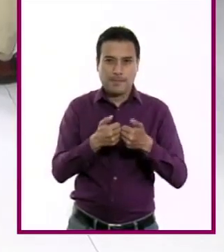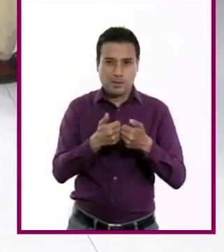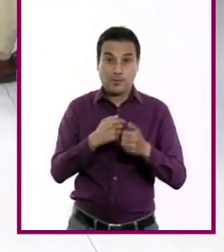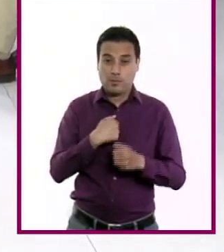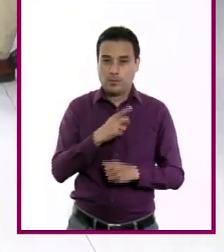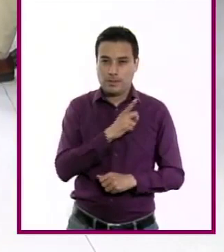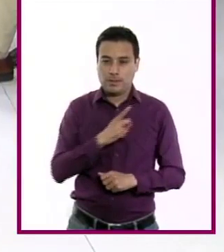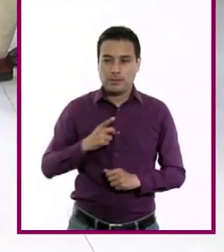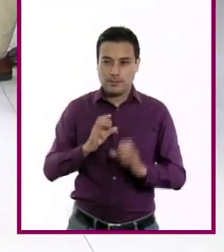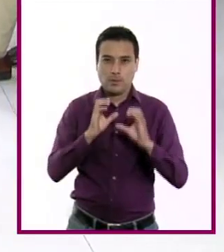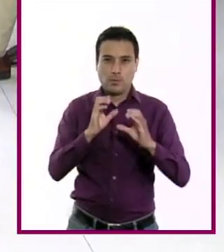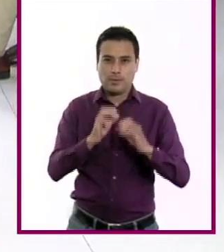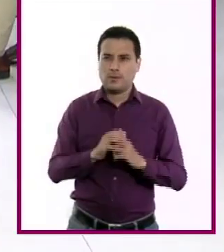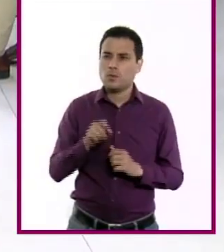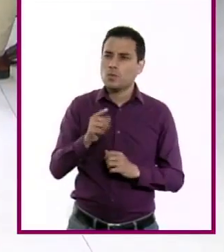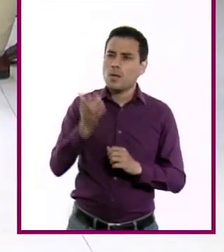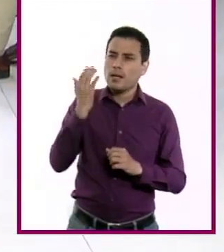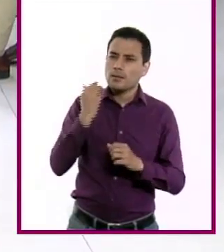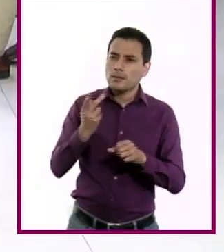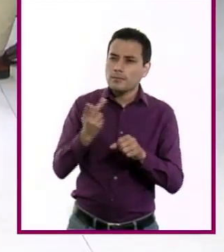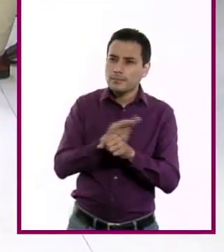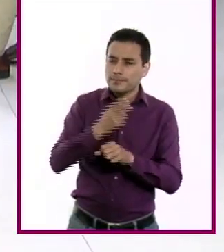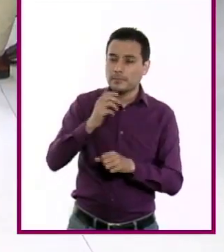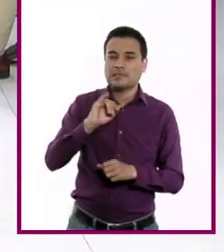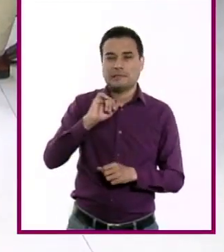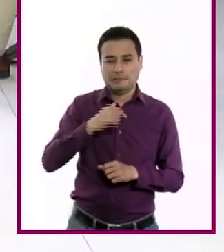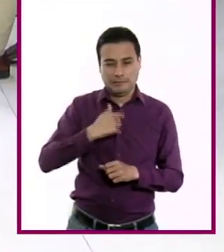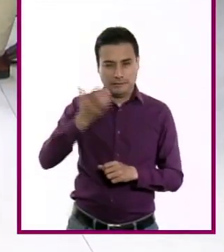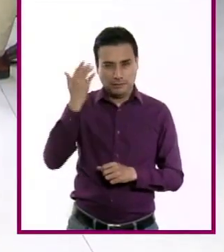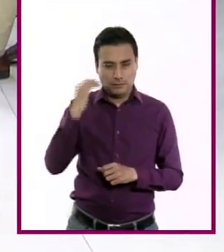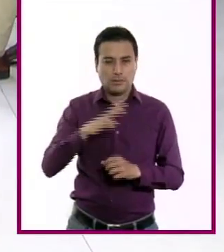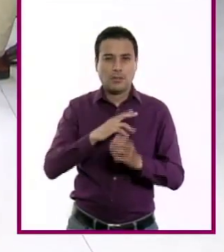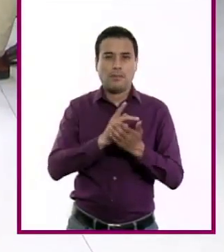Sí, para un proyecto era información ficticia.